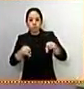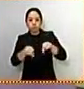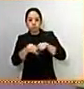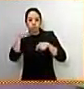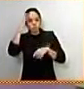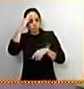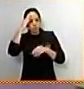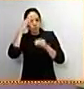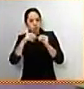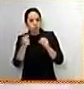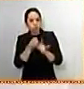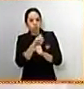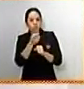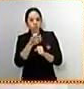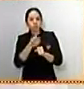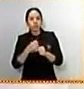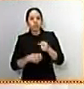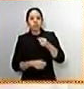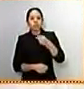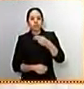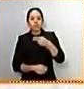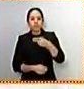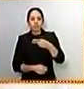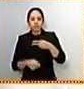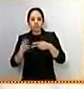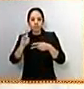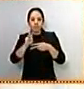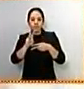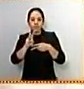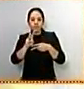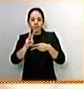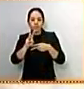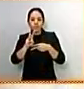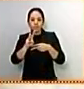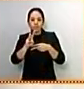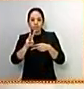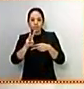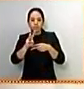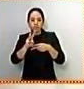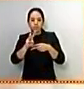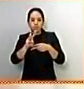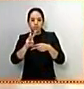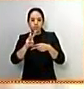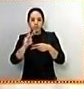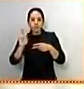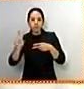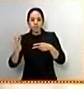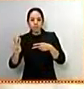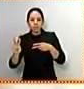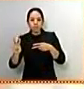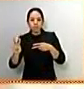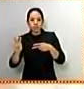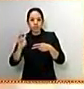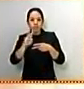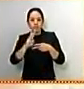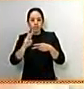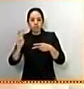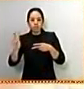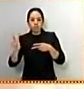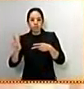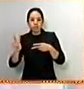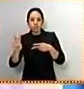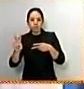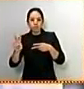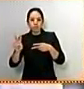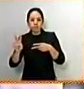primer número seleccionado. Su primer dígito es el 6. Siguiente dígito es el 2. Primer número premiado,